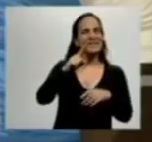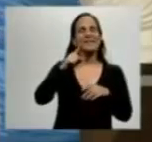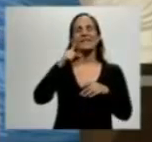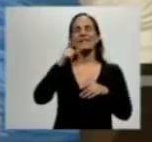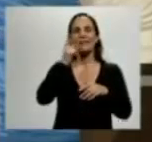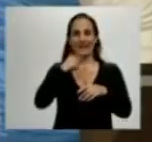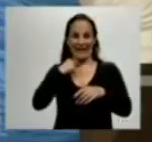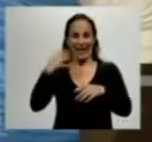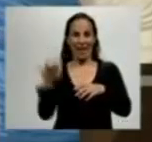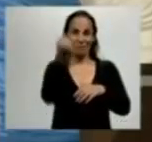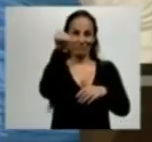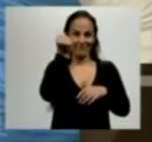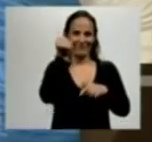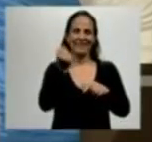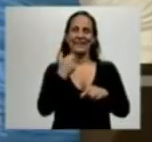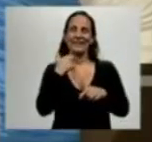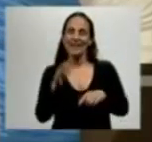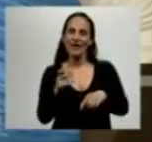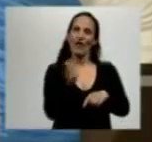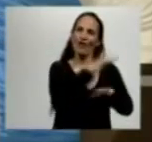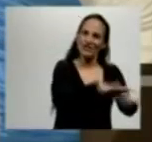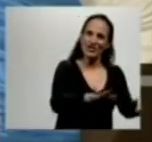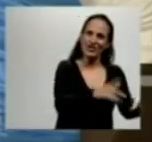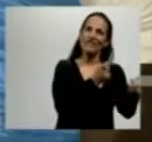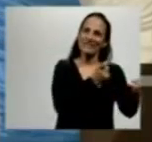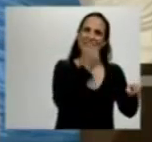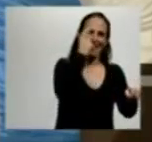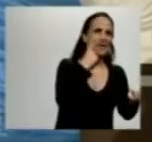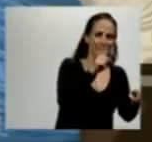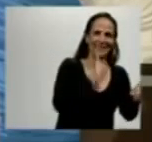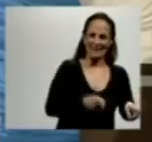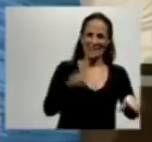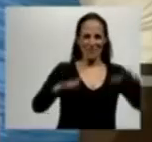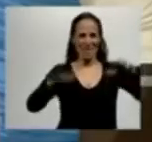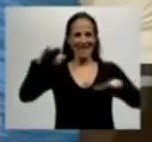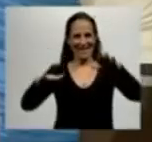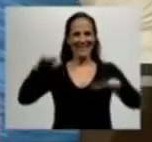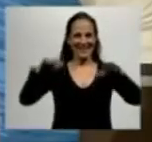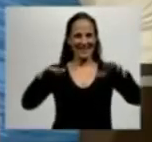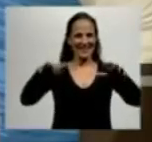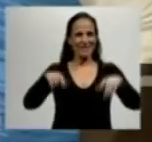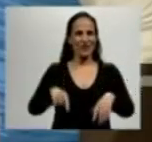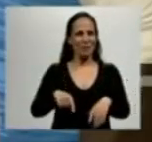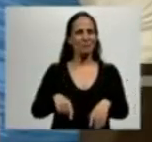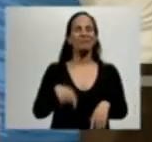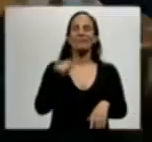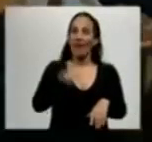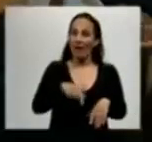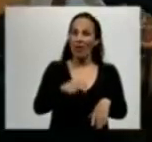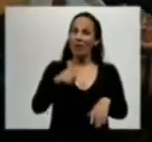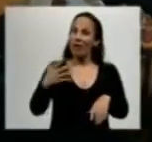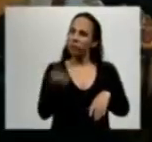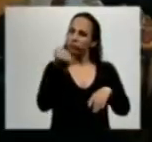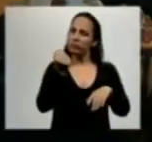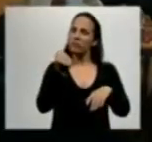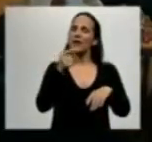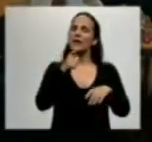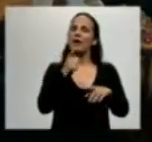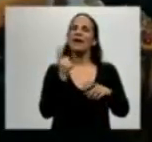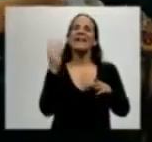me explicaba, logrando un equilibrio. Y también hablar un poco de, creamos la adopción integrada, que es, o adopción